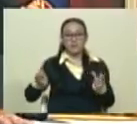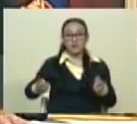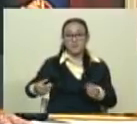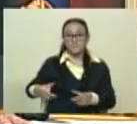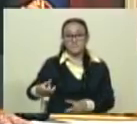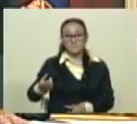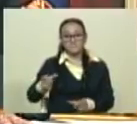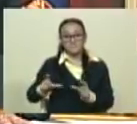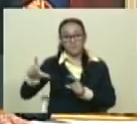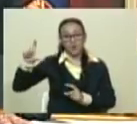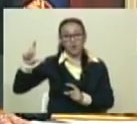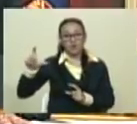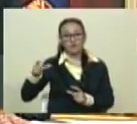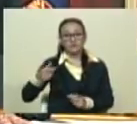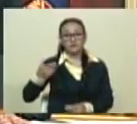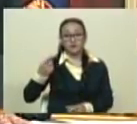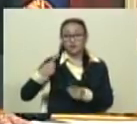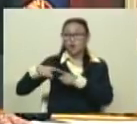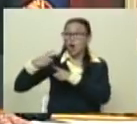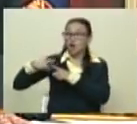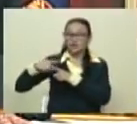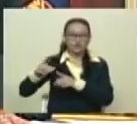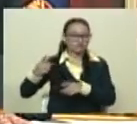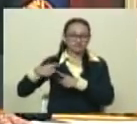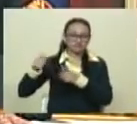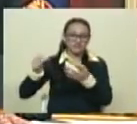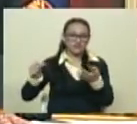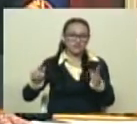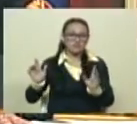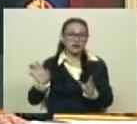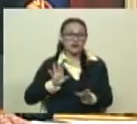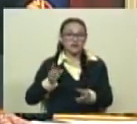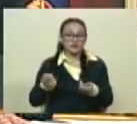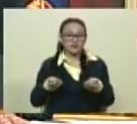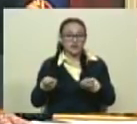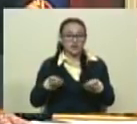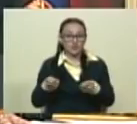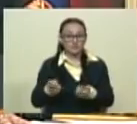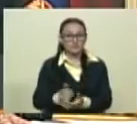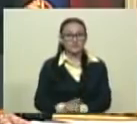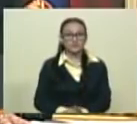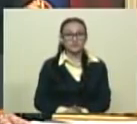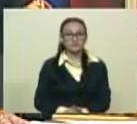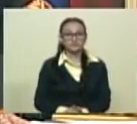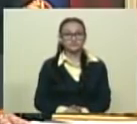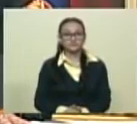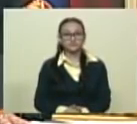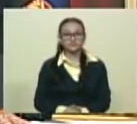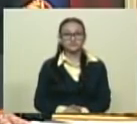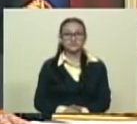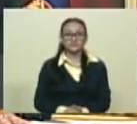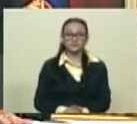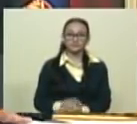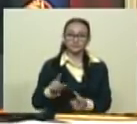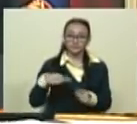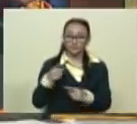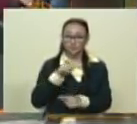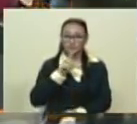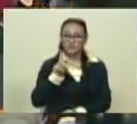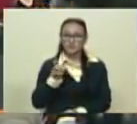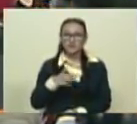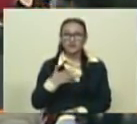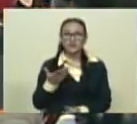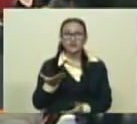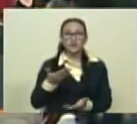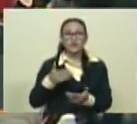anomalías importadas de la guerra económica. Sigo a la orden. Para la siguiente intervención queremos